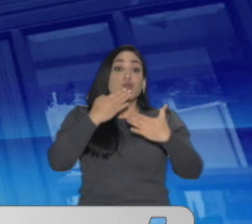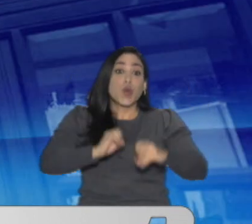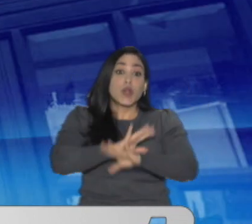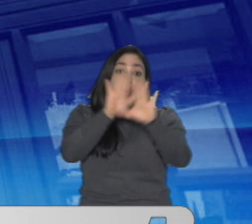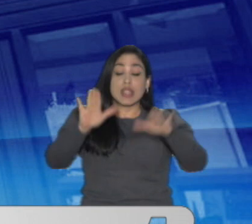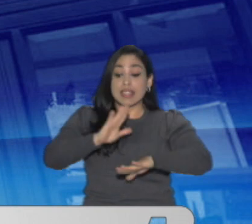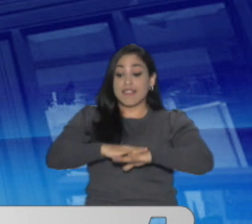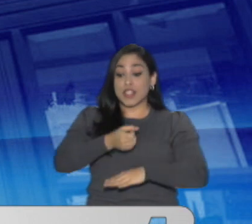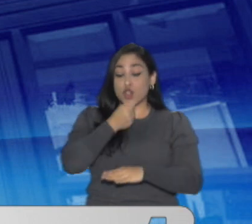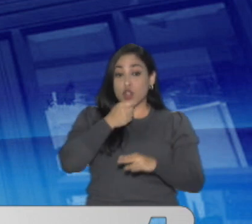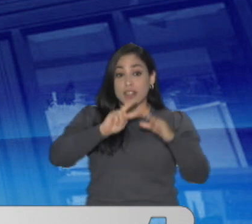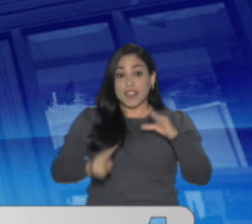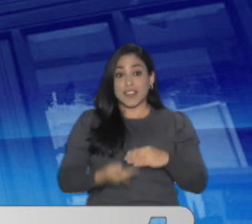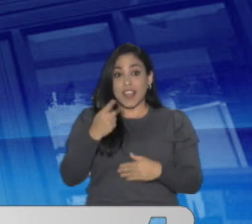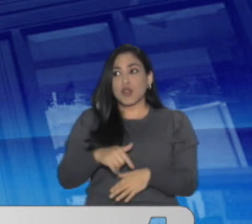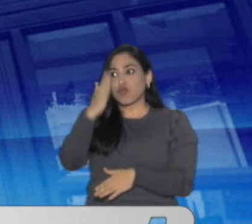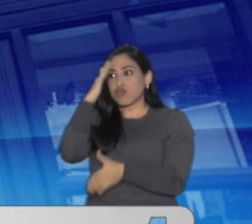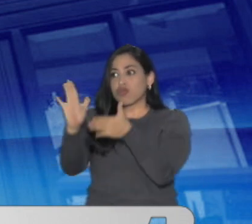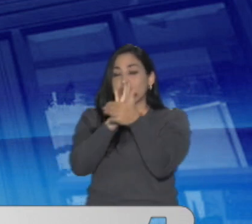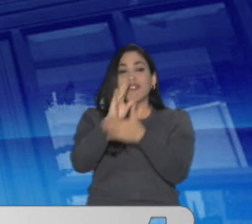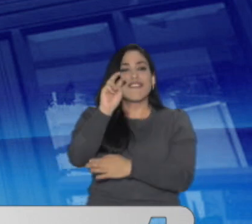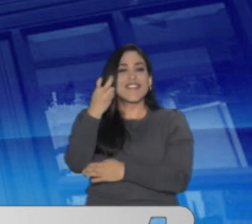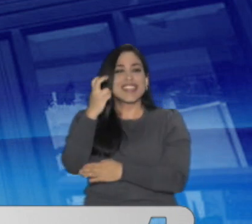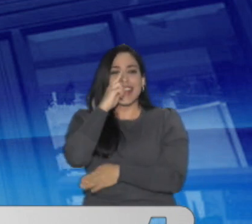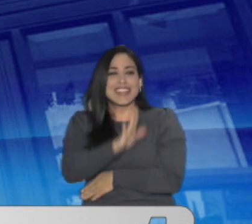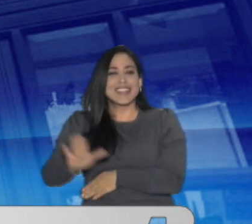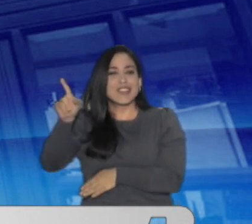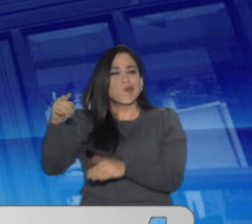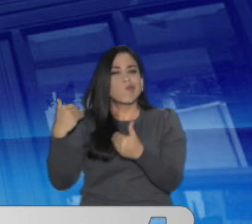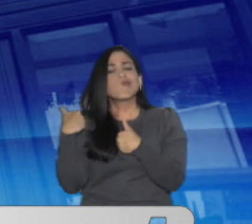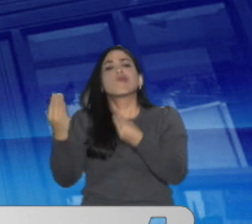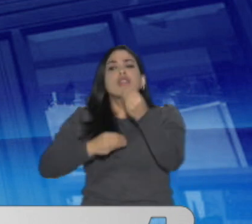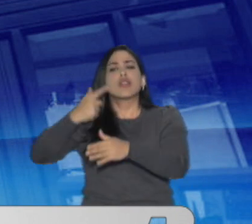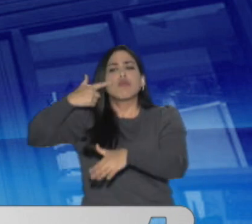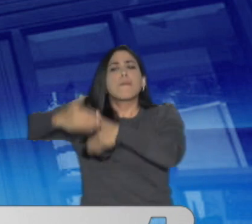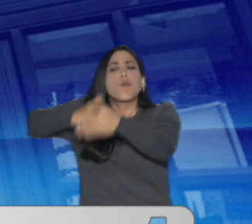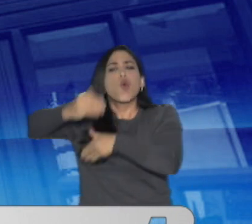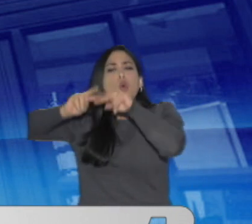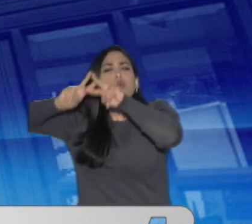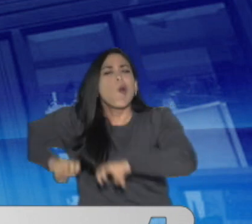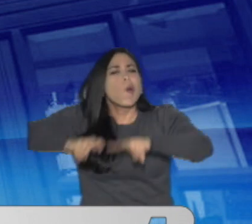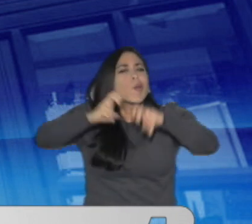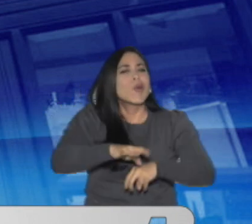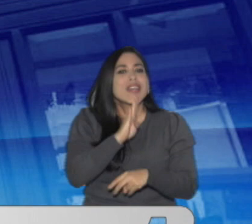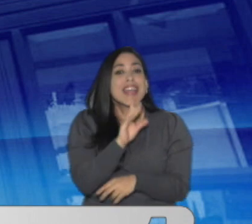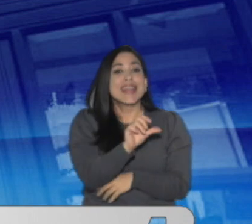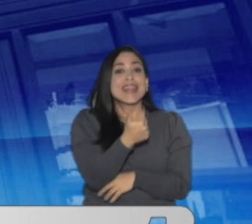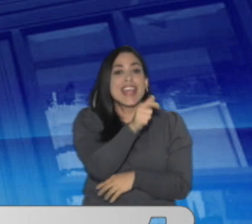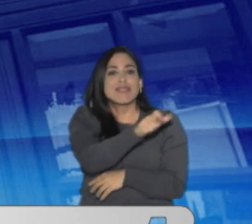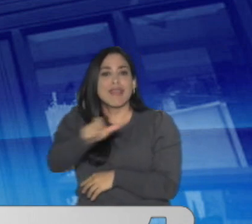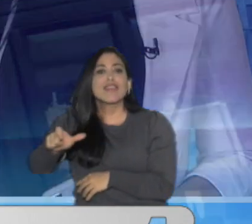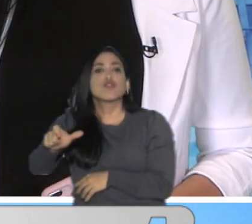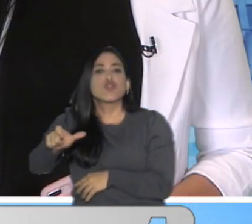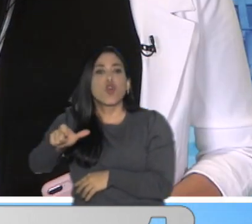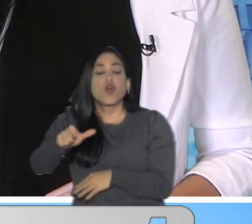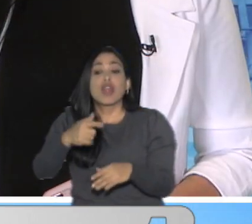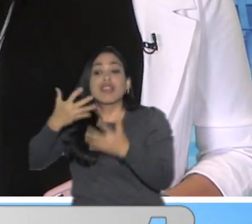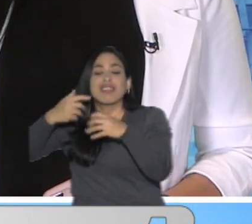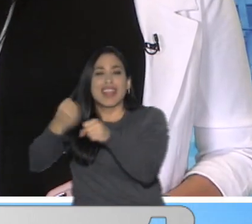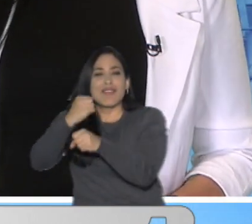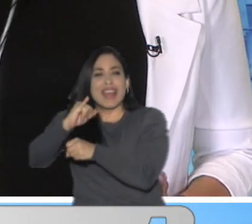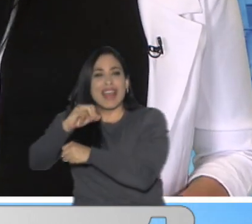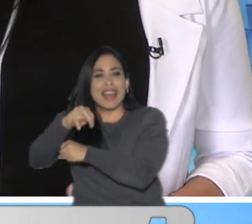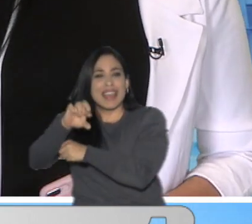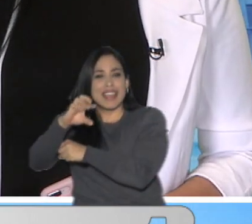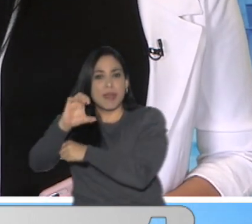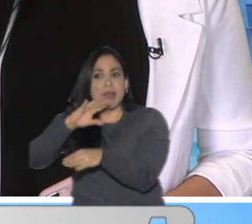Pues Noticentro 1 CMI conoció que la Fiscalía General de la Nación adelanta una investigación en contra de 10 personas, funcionarios del IMPEC,